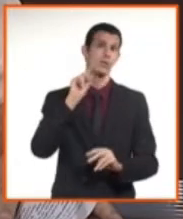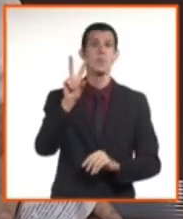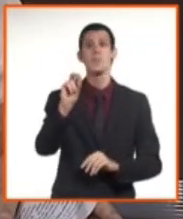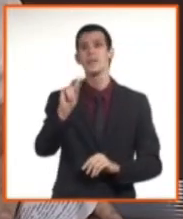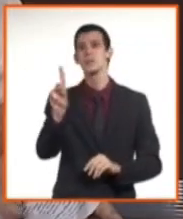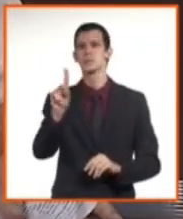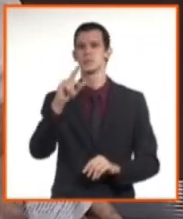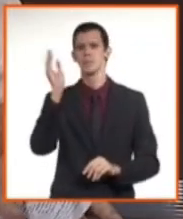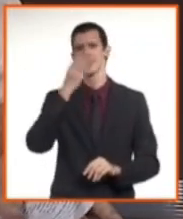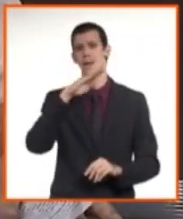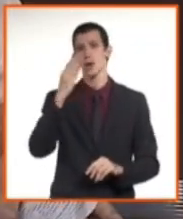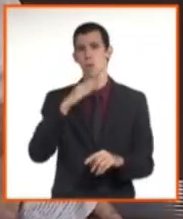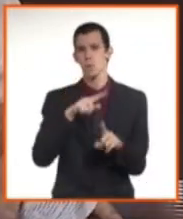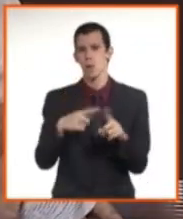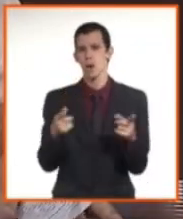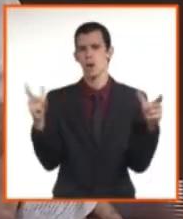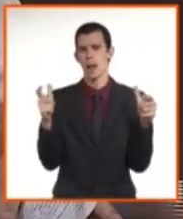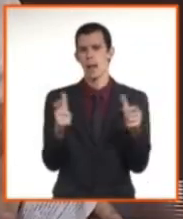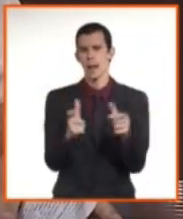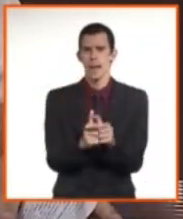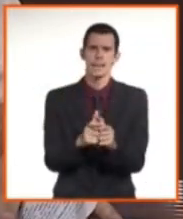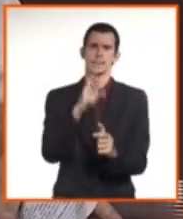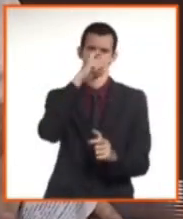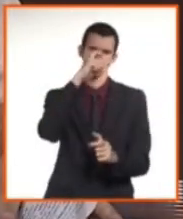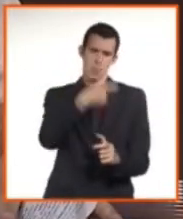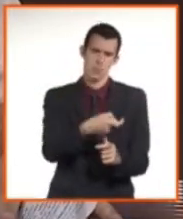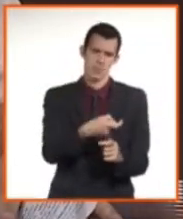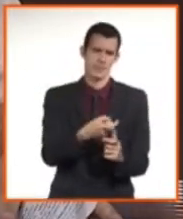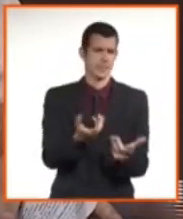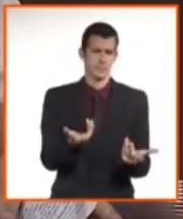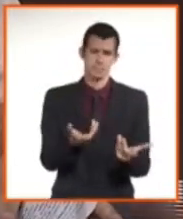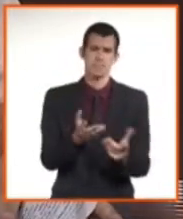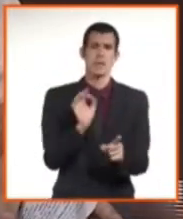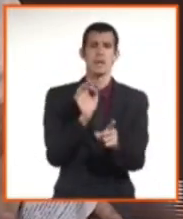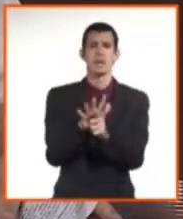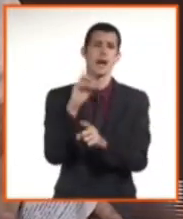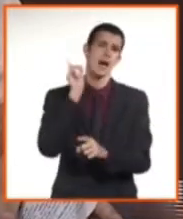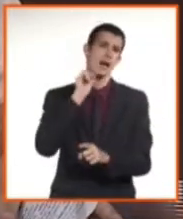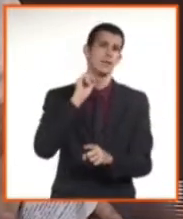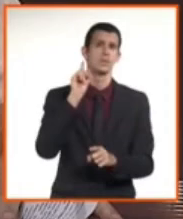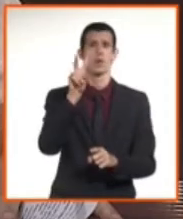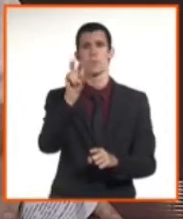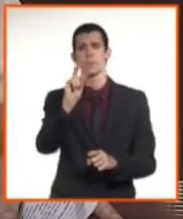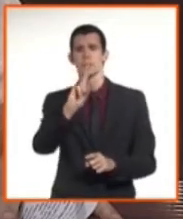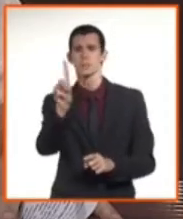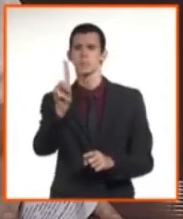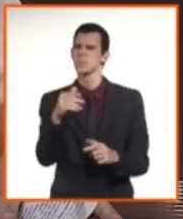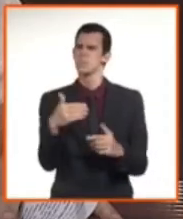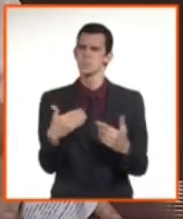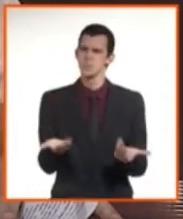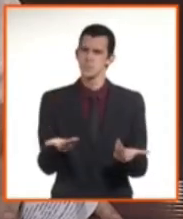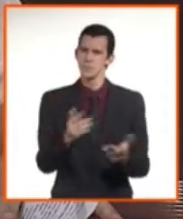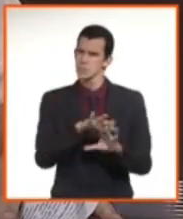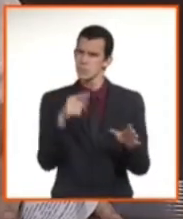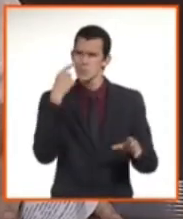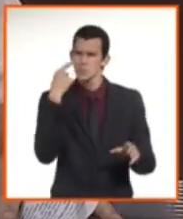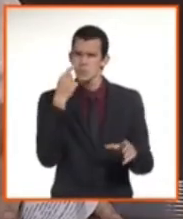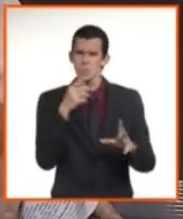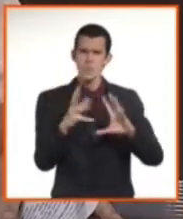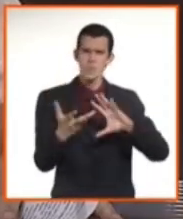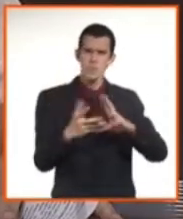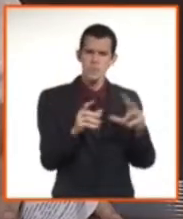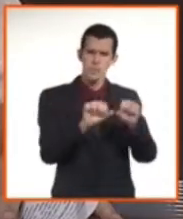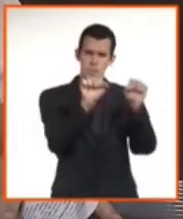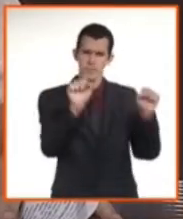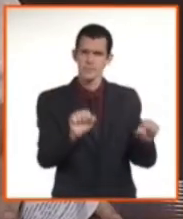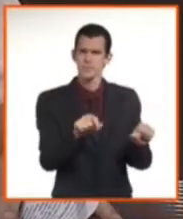ya explicados. Esto implicó que a partir del año 2021, el sistema tiene que operar, o implica, el sistema